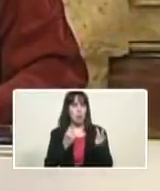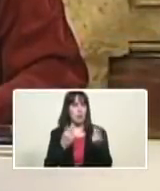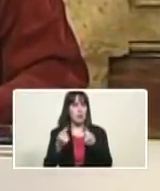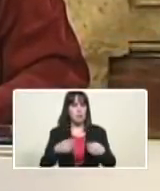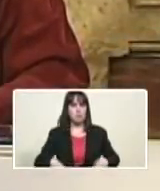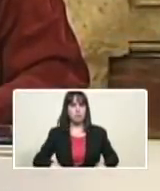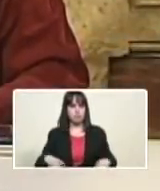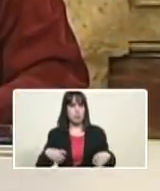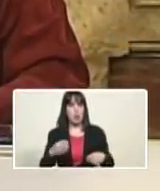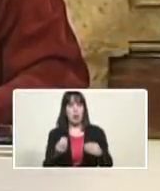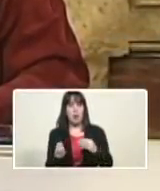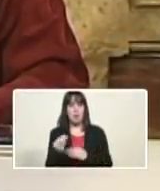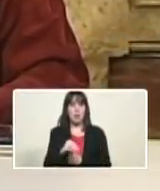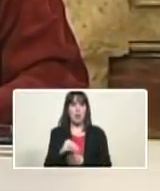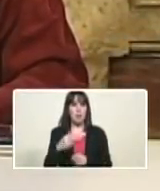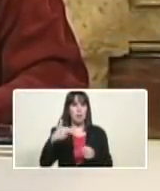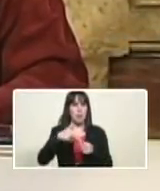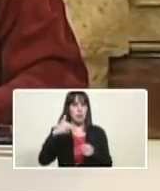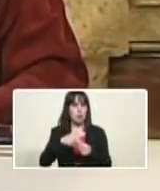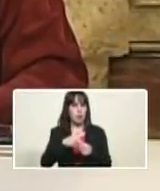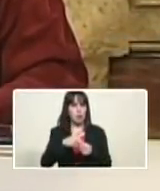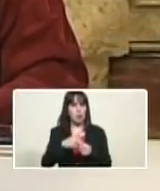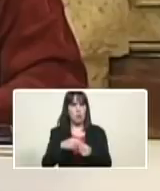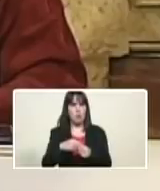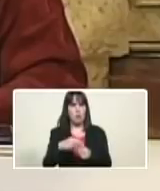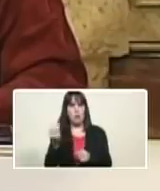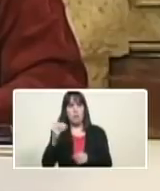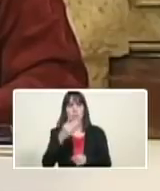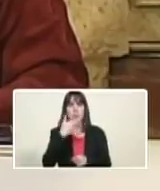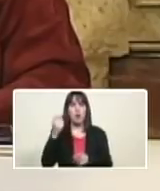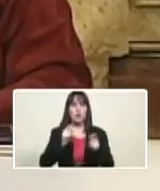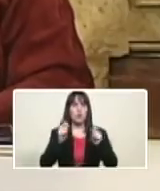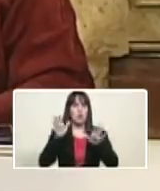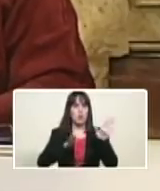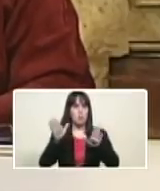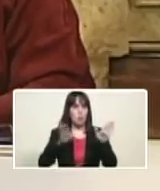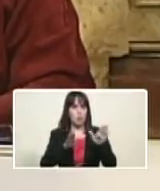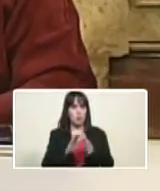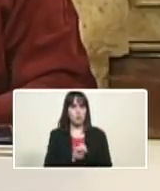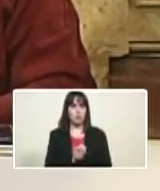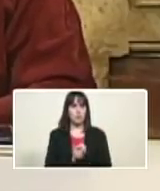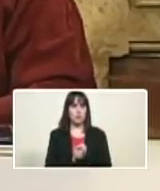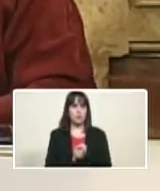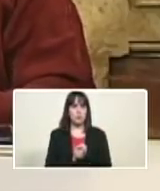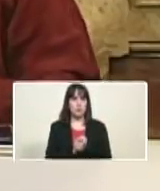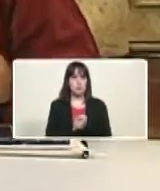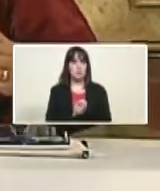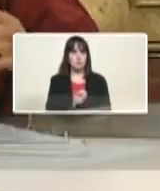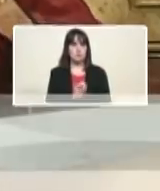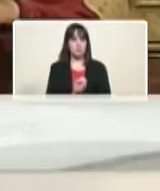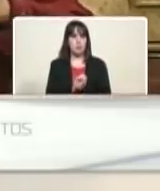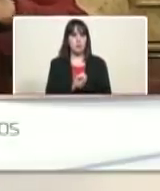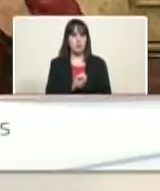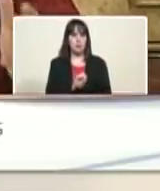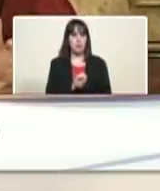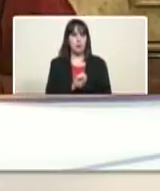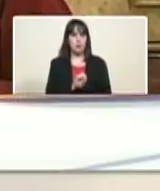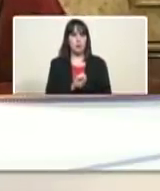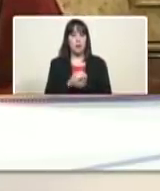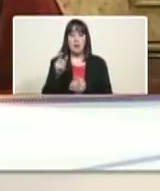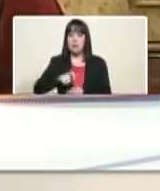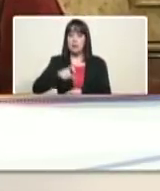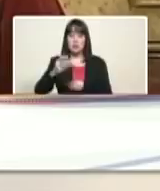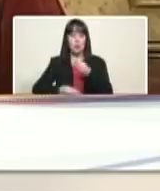más petróleo, más oro, más cemento, mejor turismo, más exportaciones no tradicionales. Necesitamos hacer un